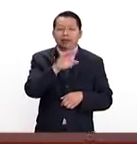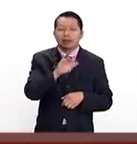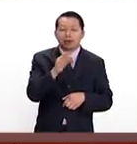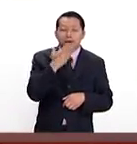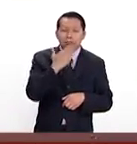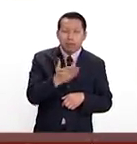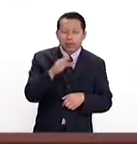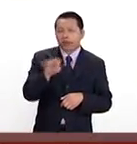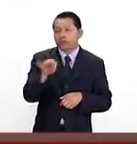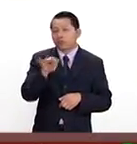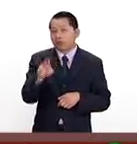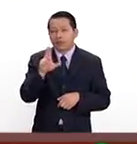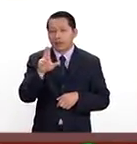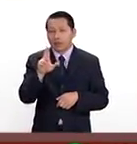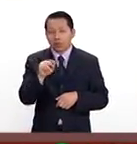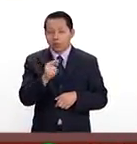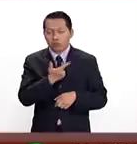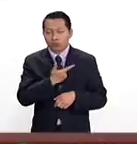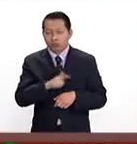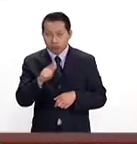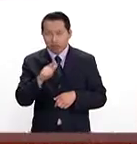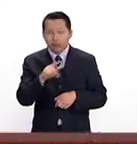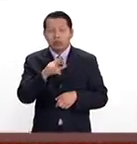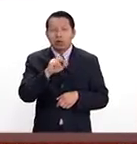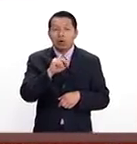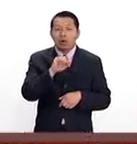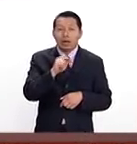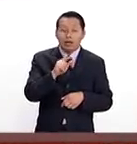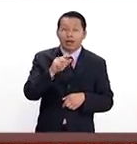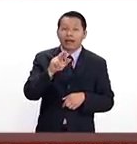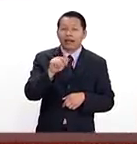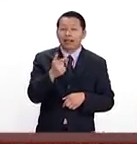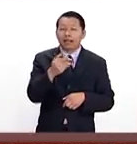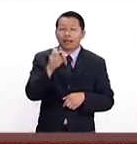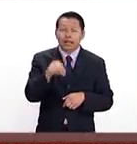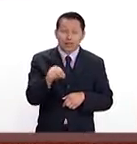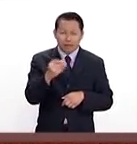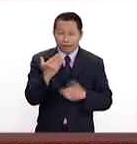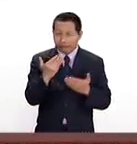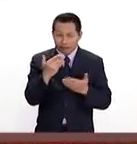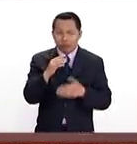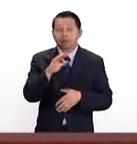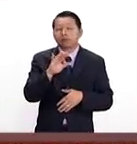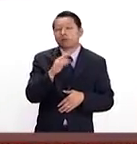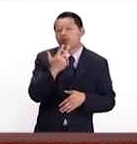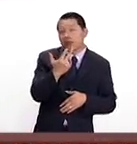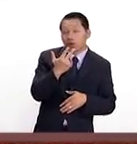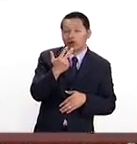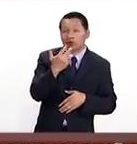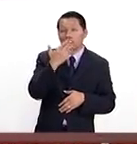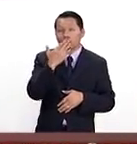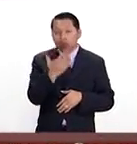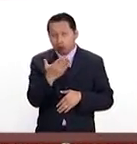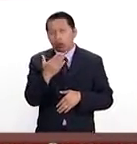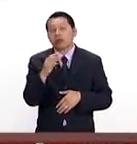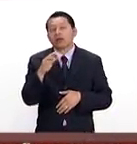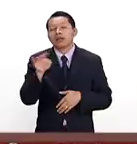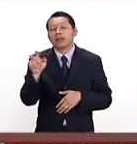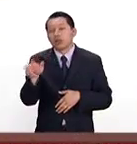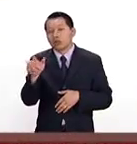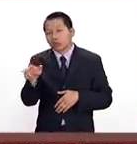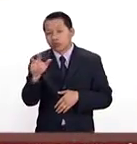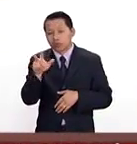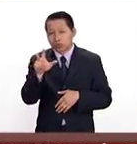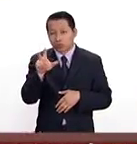favorable, 19 no favorable. Ronald Reagan, que es el que más se le parecería, 58 de opinión favorable contra 18 de